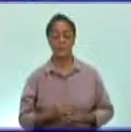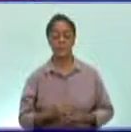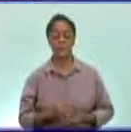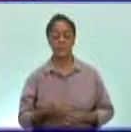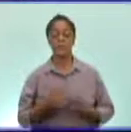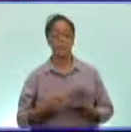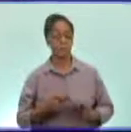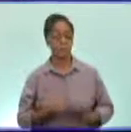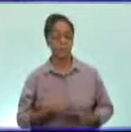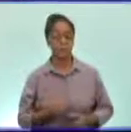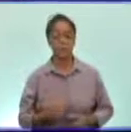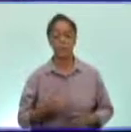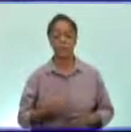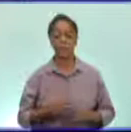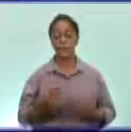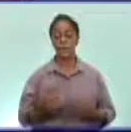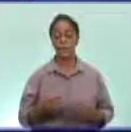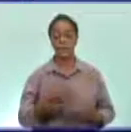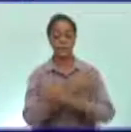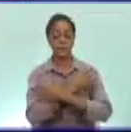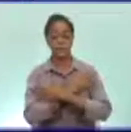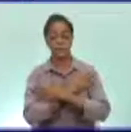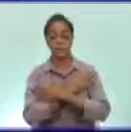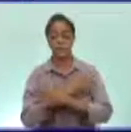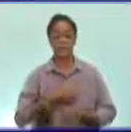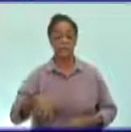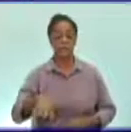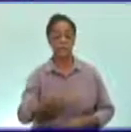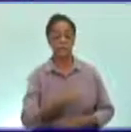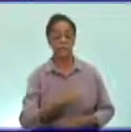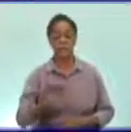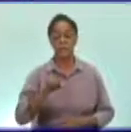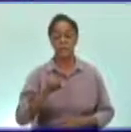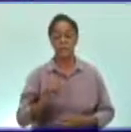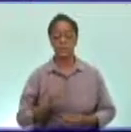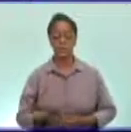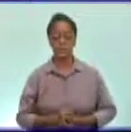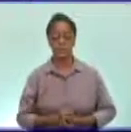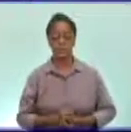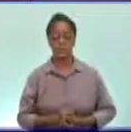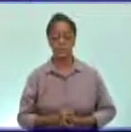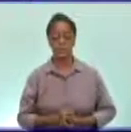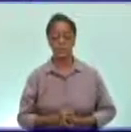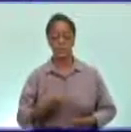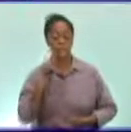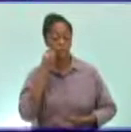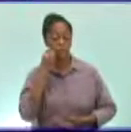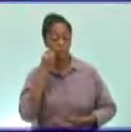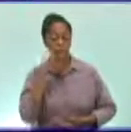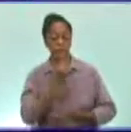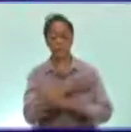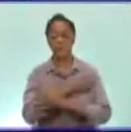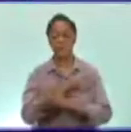protégete, para que podamos abrazarnos todos nuevamente. Los besos y los abrazos